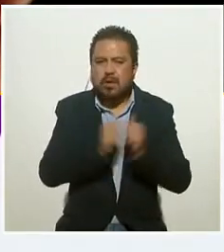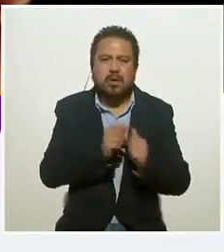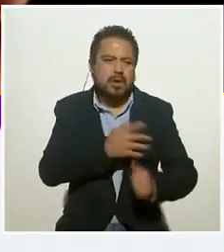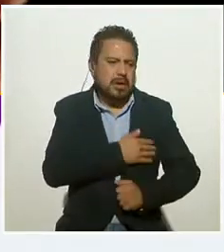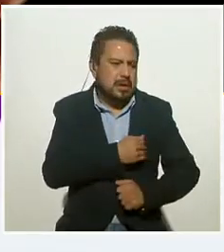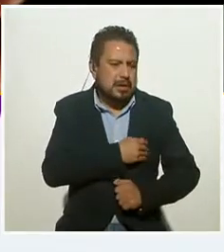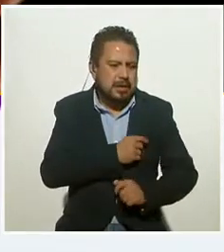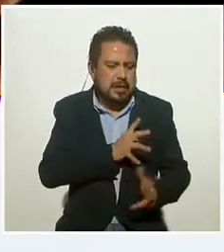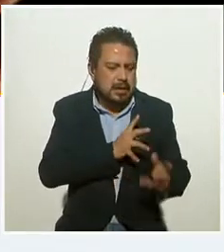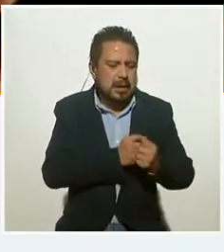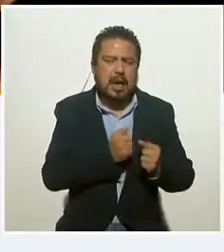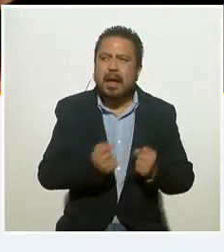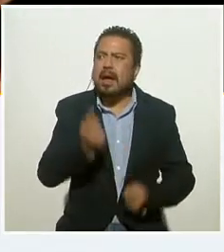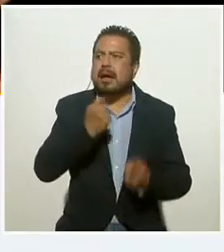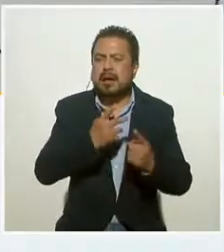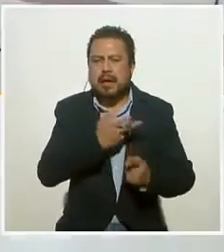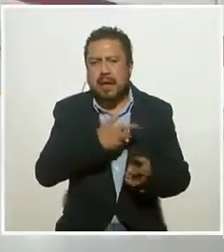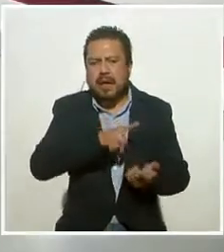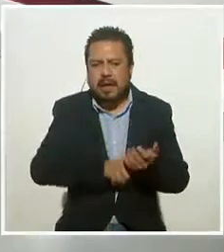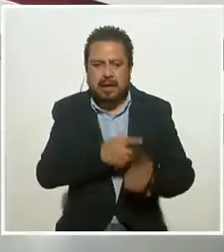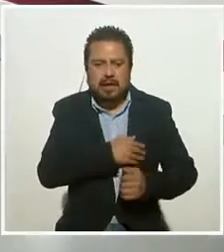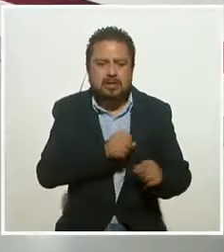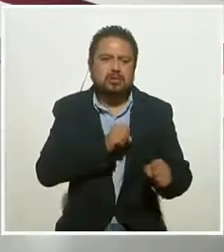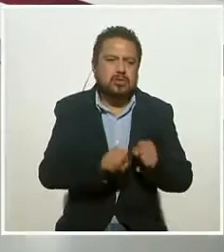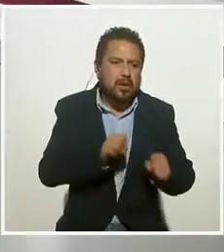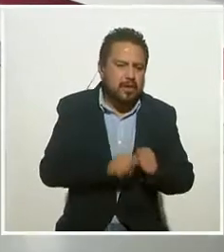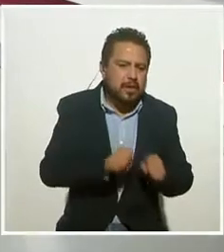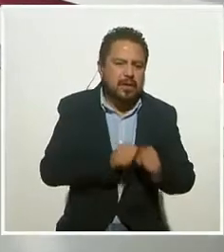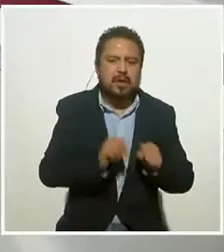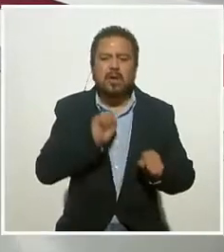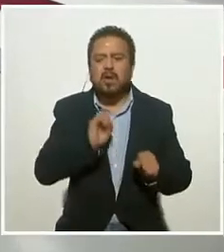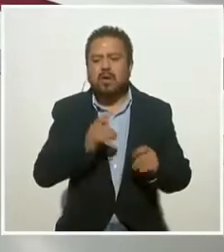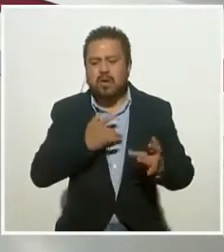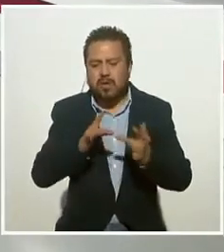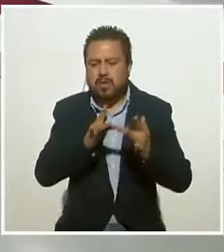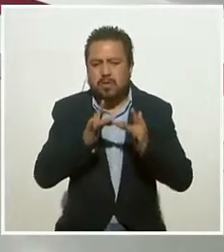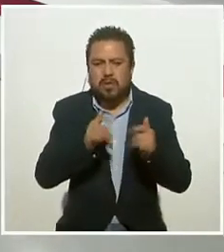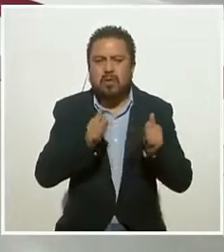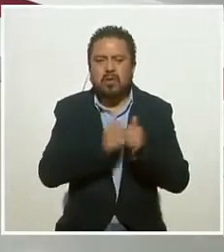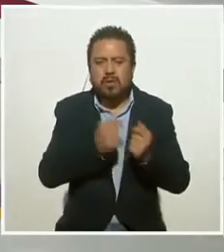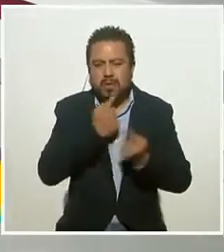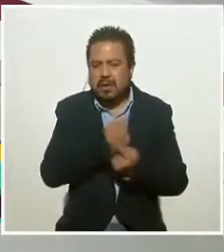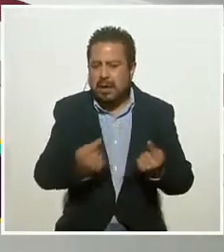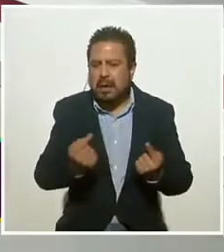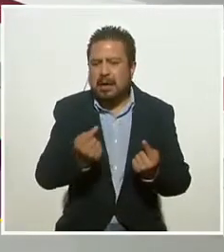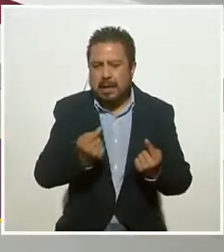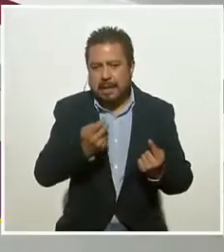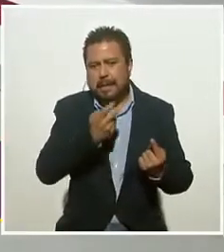para aquellos que tienen hijos e hijas, ¿no? Sobrinos o que están en contacto con niños